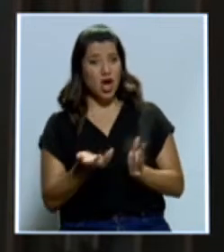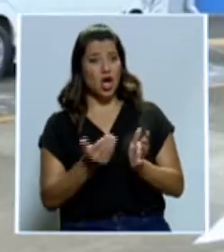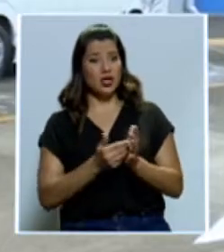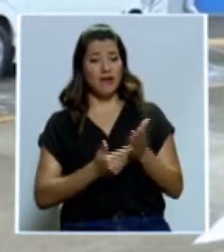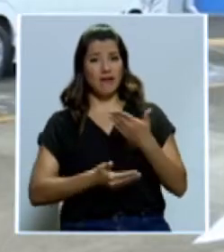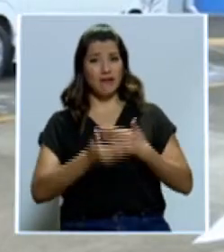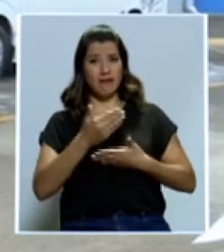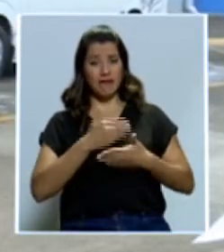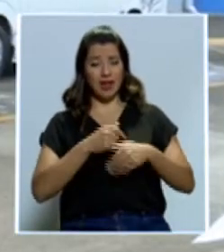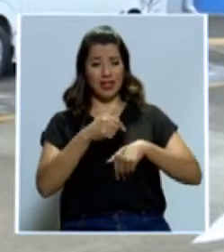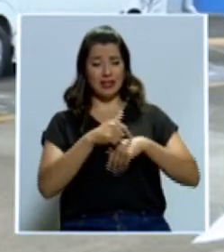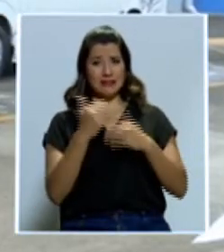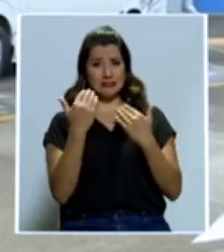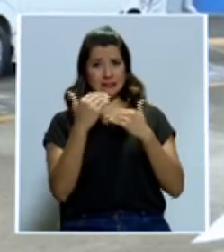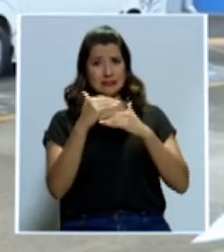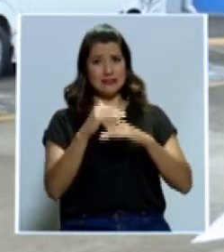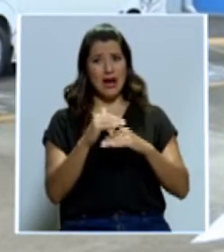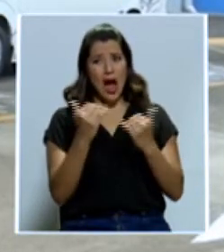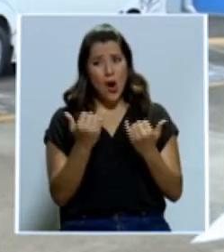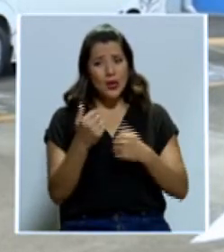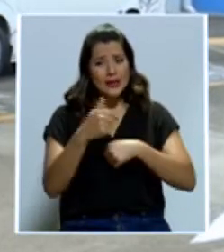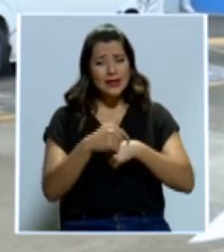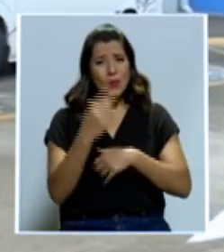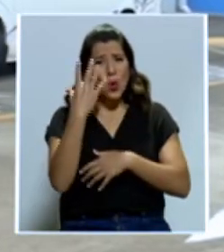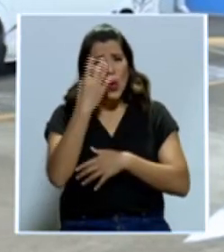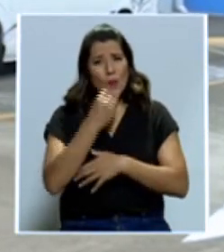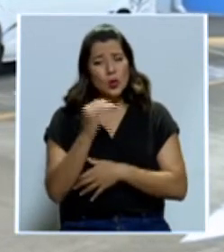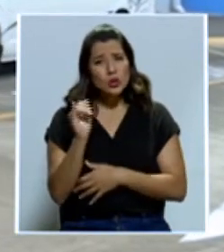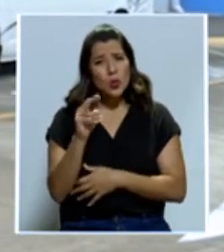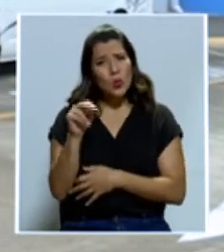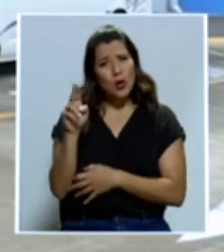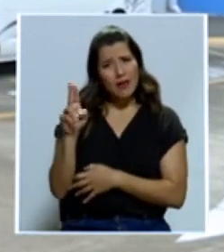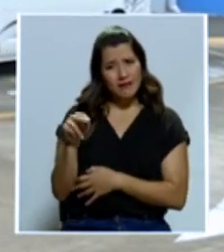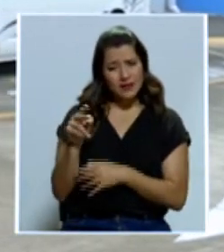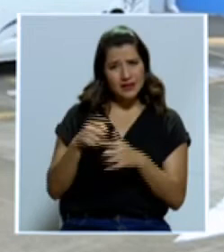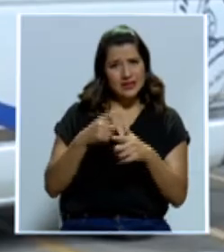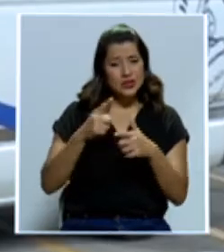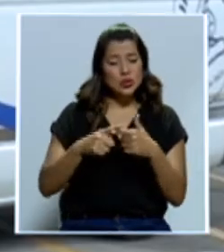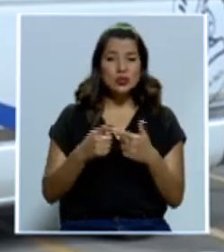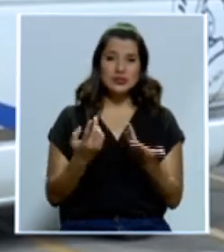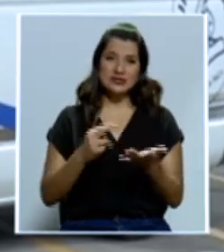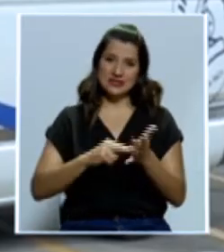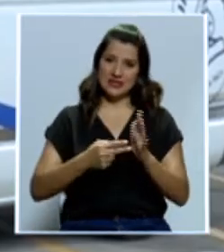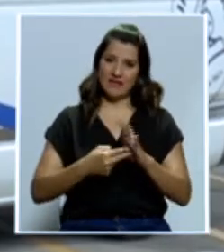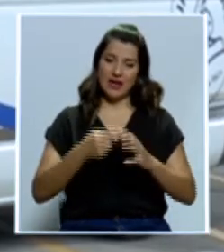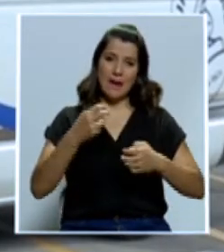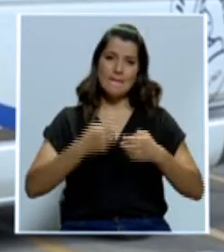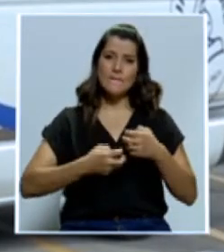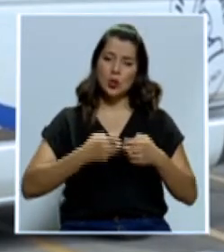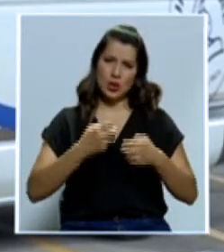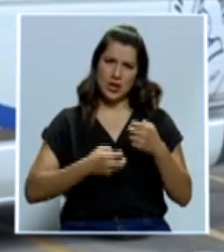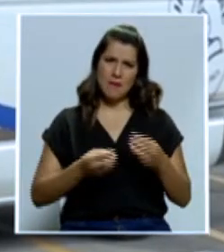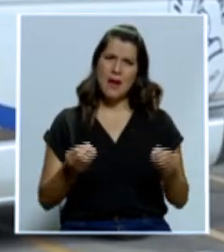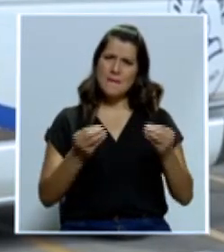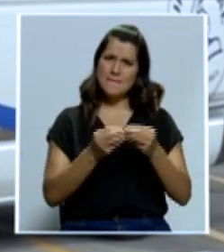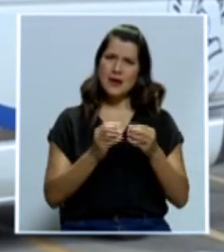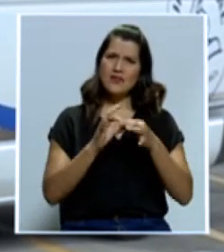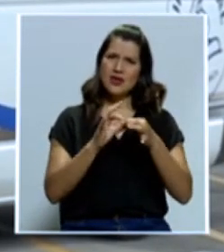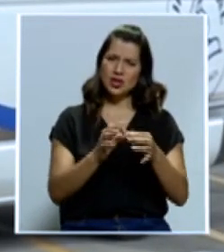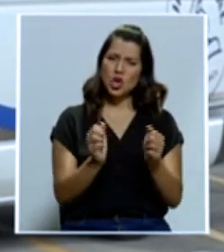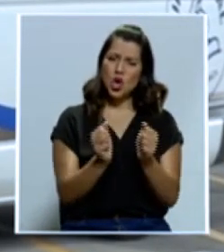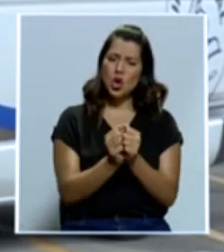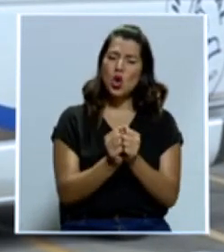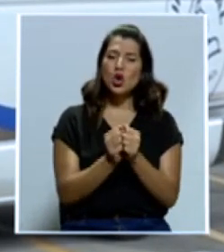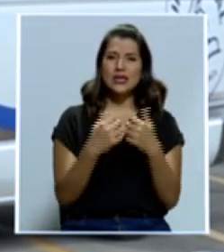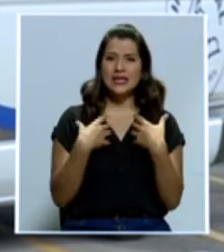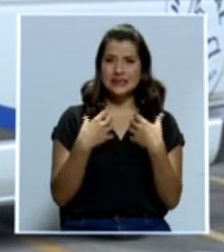en una época tan hermosa como esta, pues va a generar problemas incluso en el tema de salud mental de todos nosotros, ¿verdad?